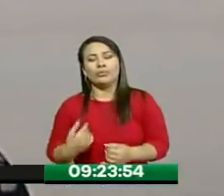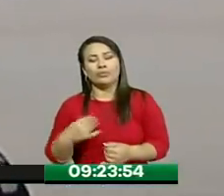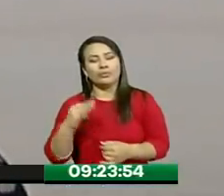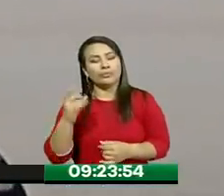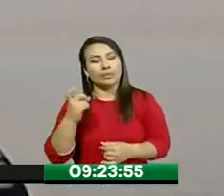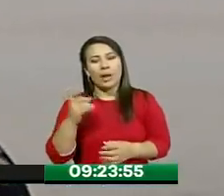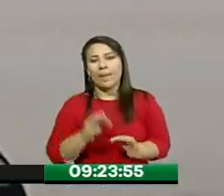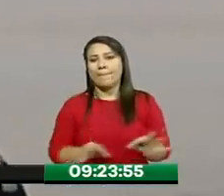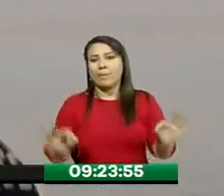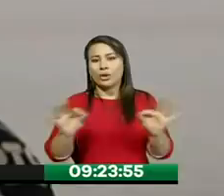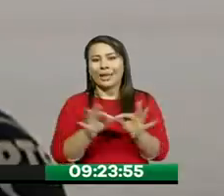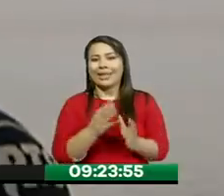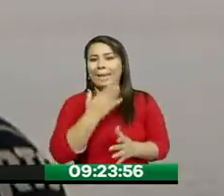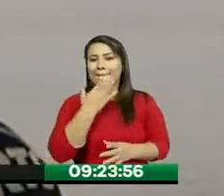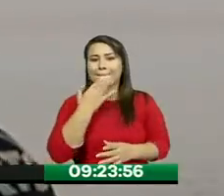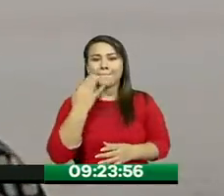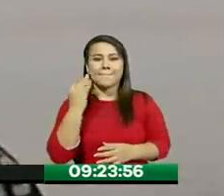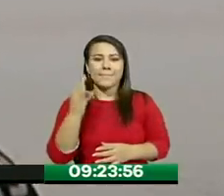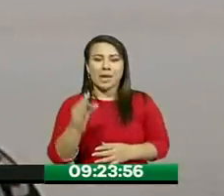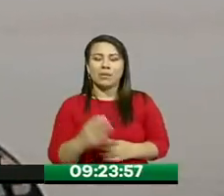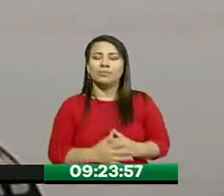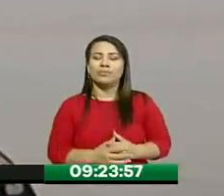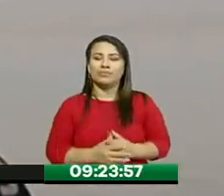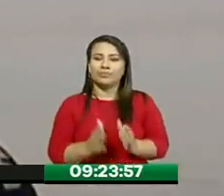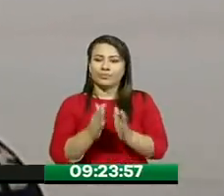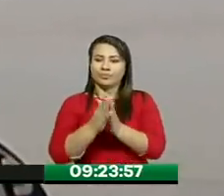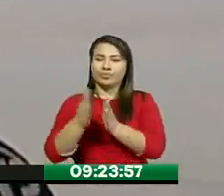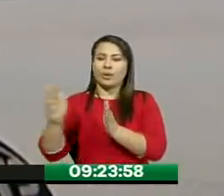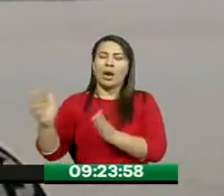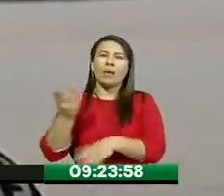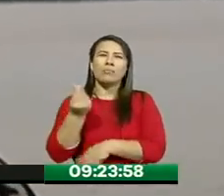mujeres privadas de libertad con problemas de consumo de